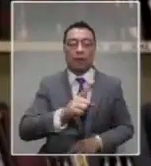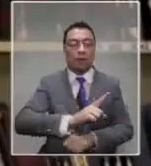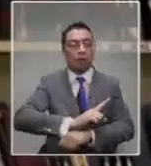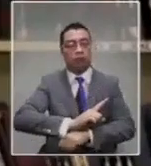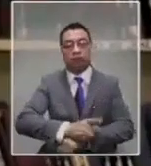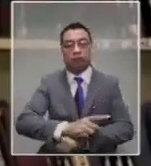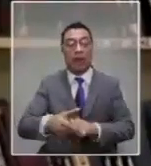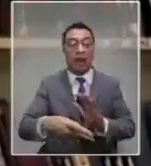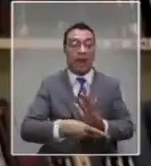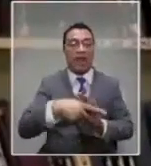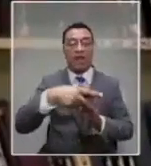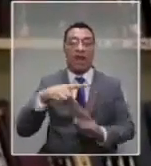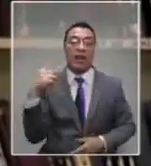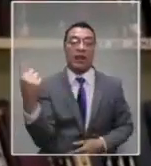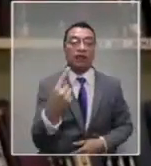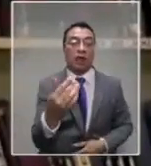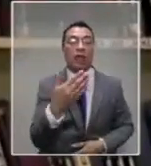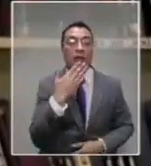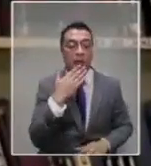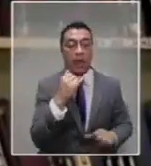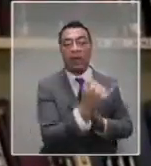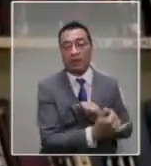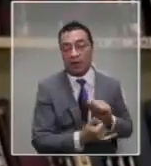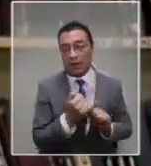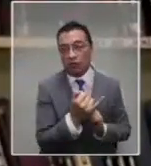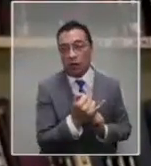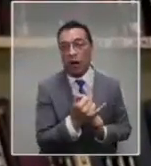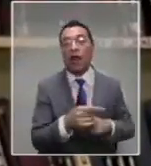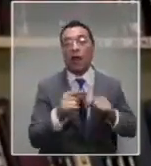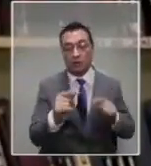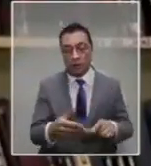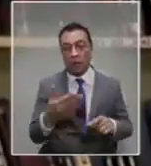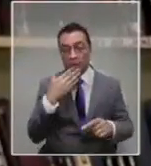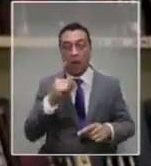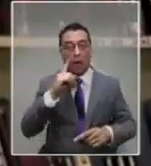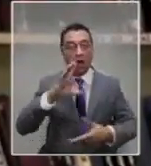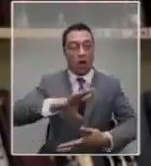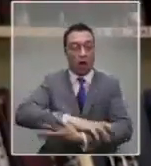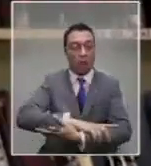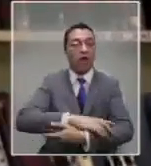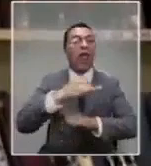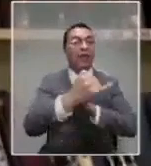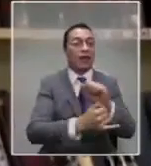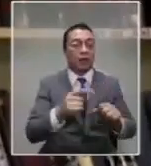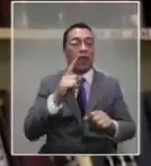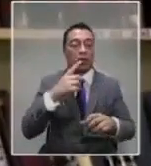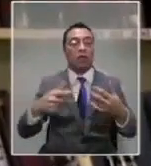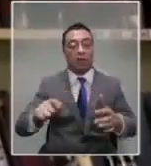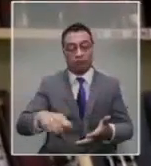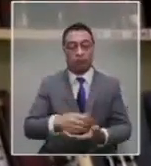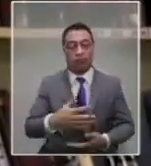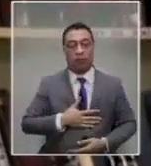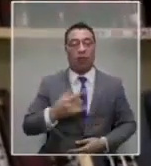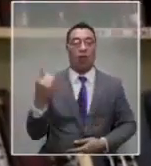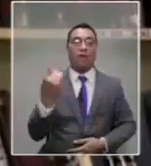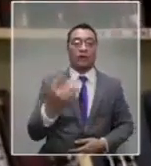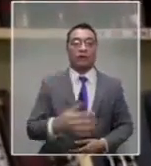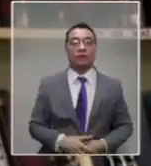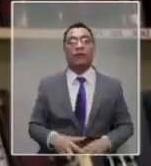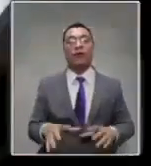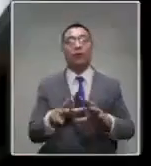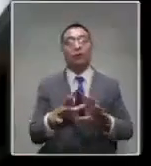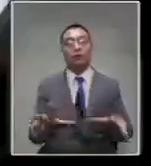posicionarnos rápidamente a nivel nacional y a nivel internacional, considerando estos convenios internacionales que están vigentes en nuestra